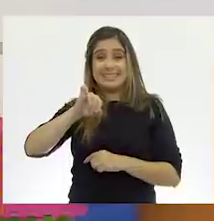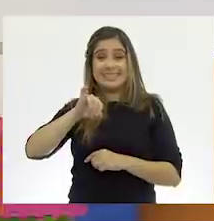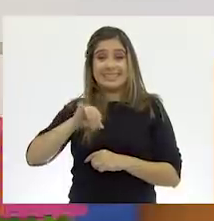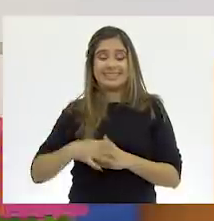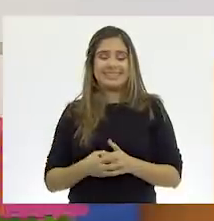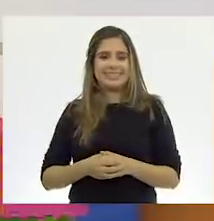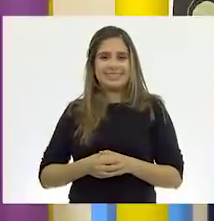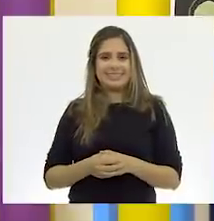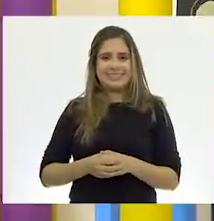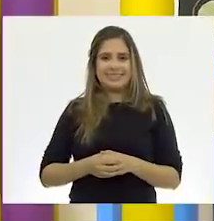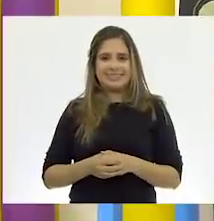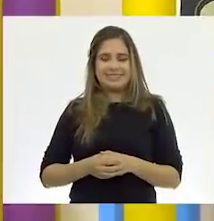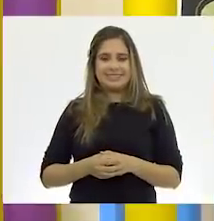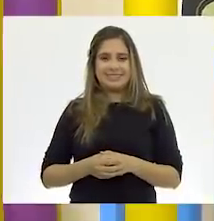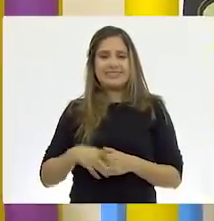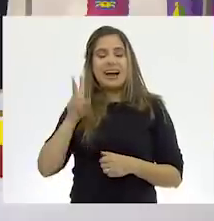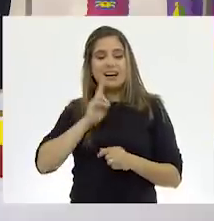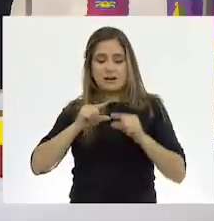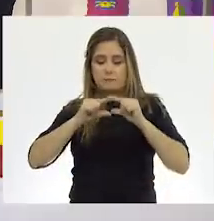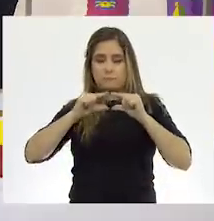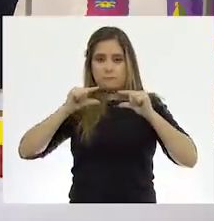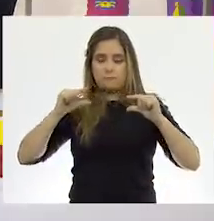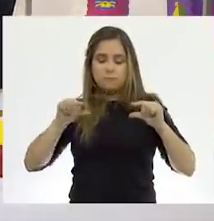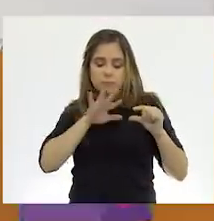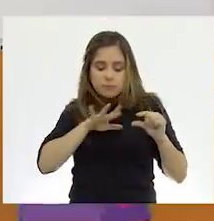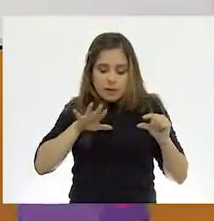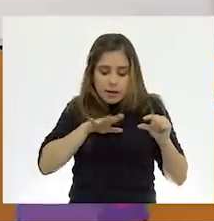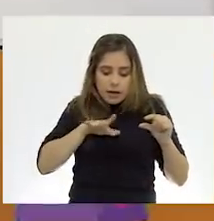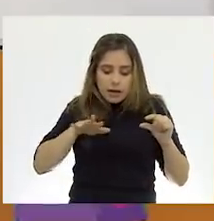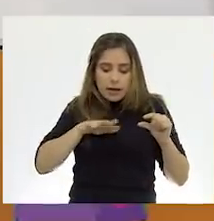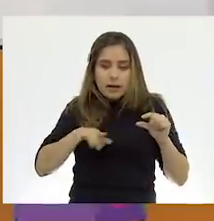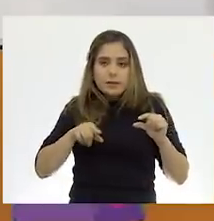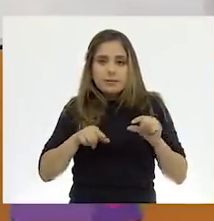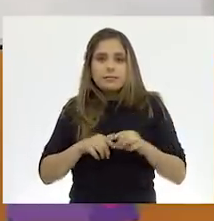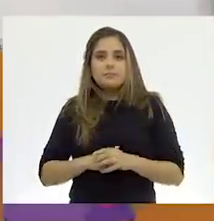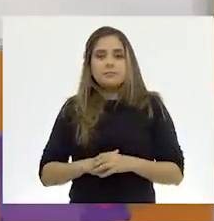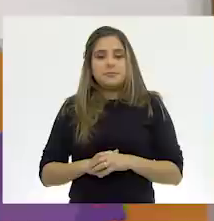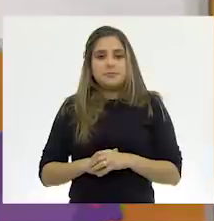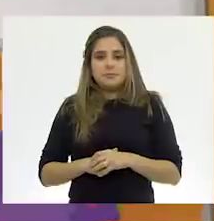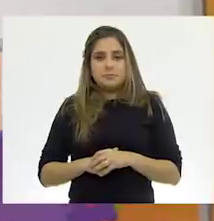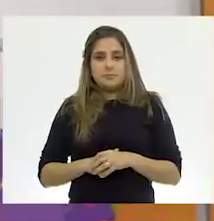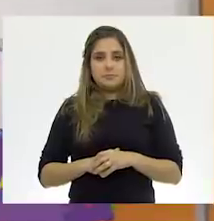va ganando. ¿Qué? Este papelito dice...